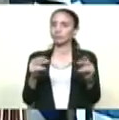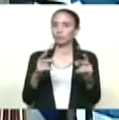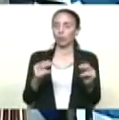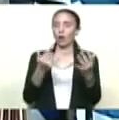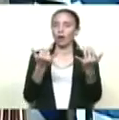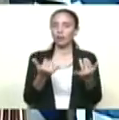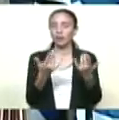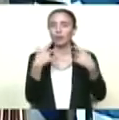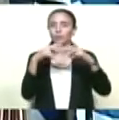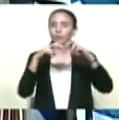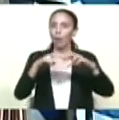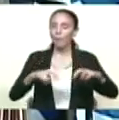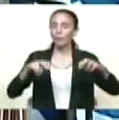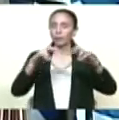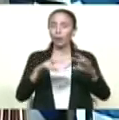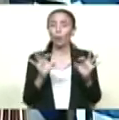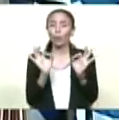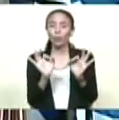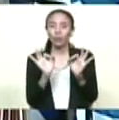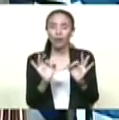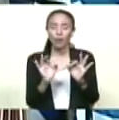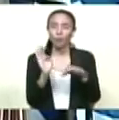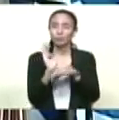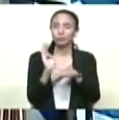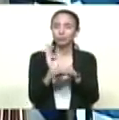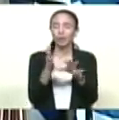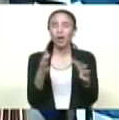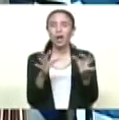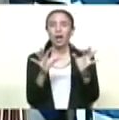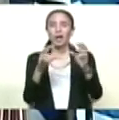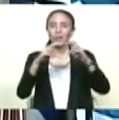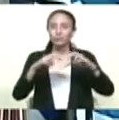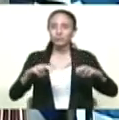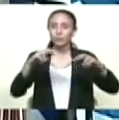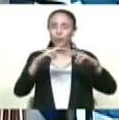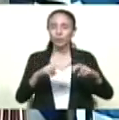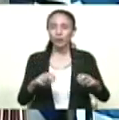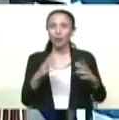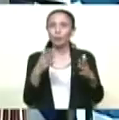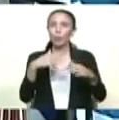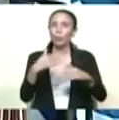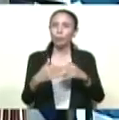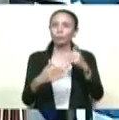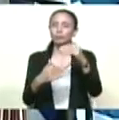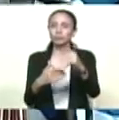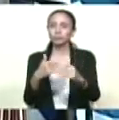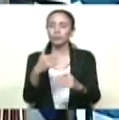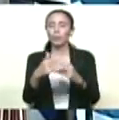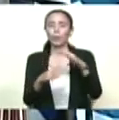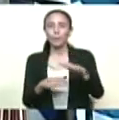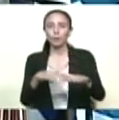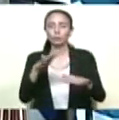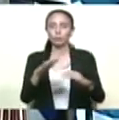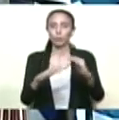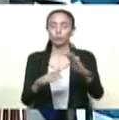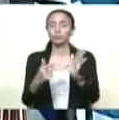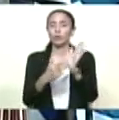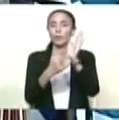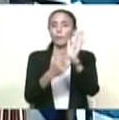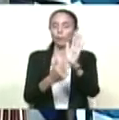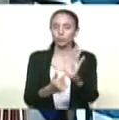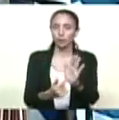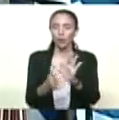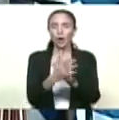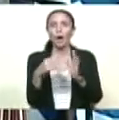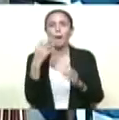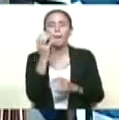sumamente cuidadoso en cada una de las tramas que ha ido descubriendo y las hemos presentado ante la opinión